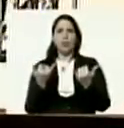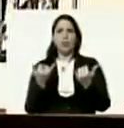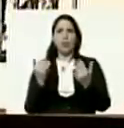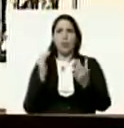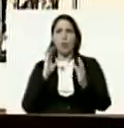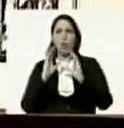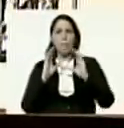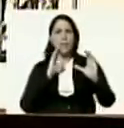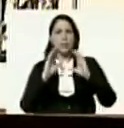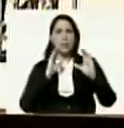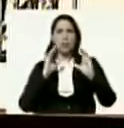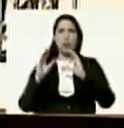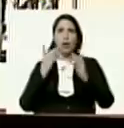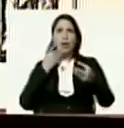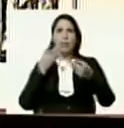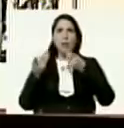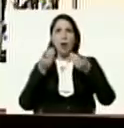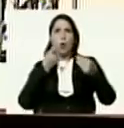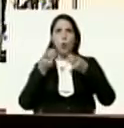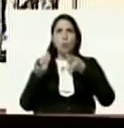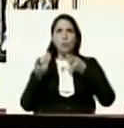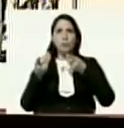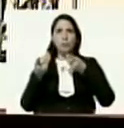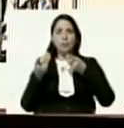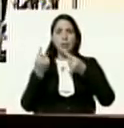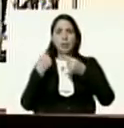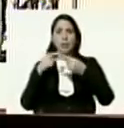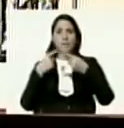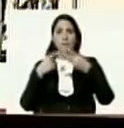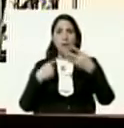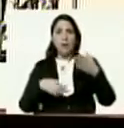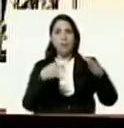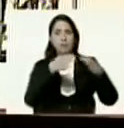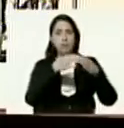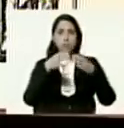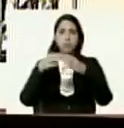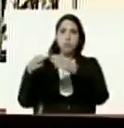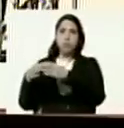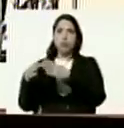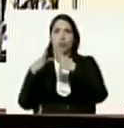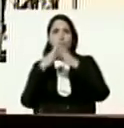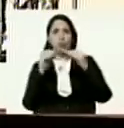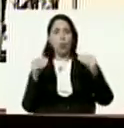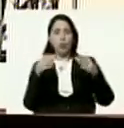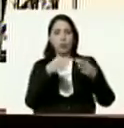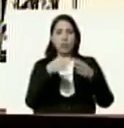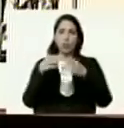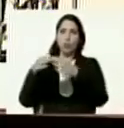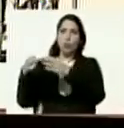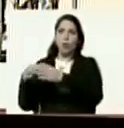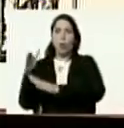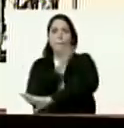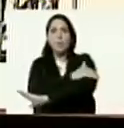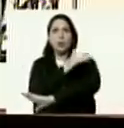de diálogo con diversos sectores, con todos los sectores de la oposición venezolana,